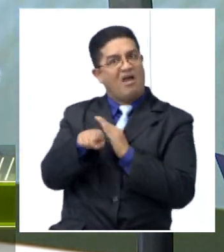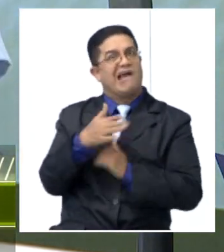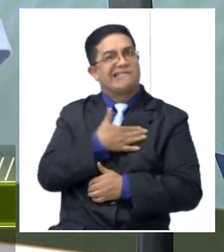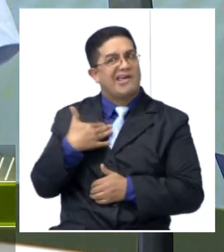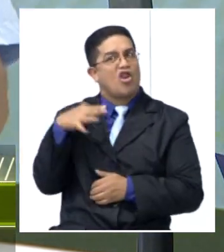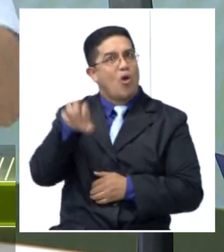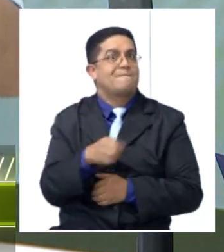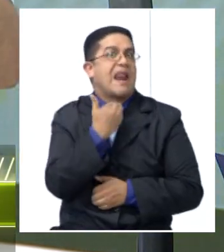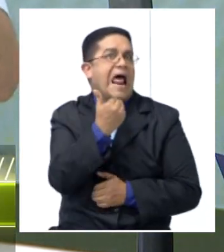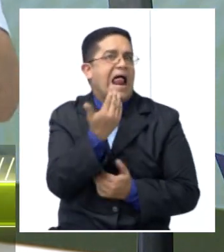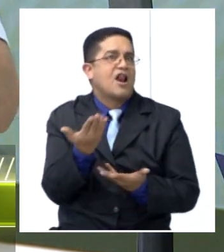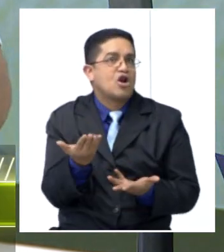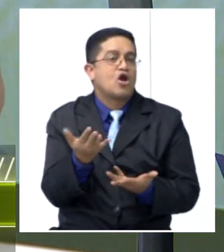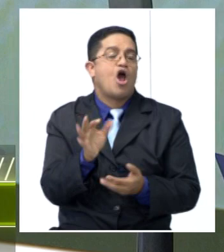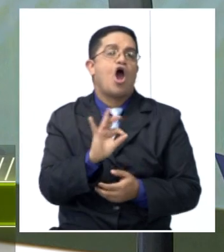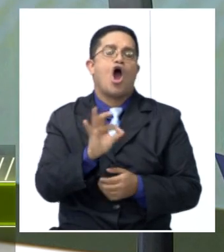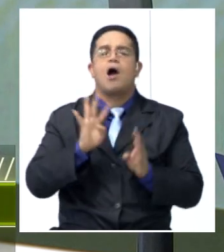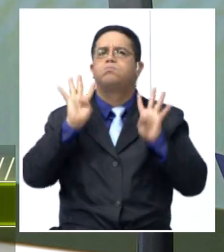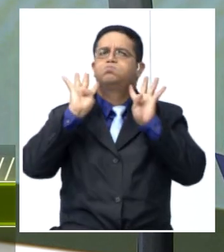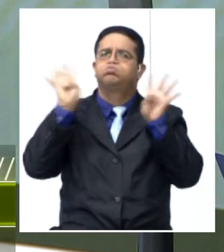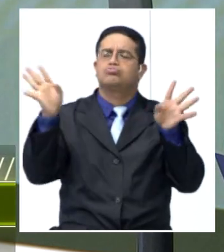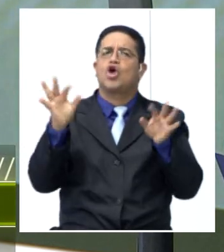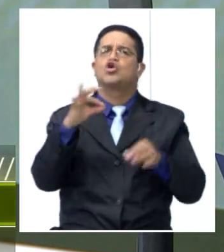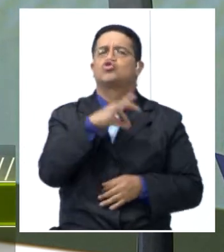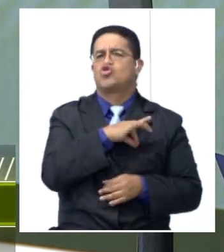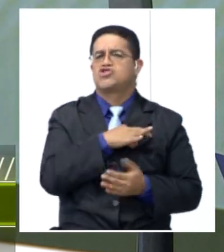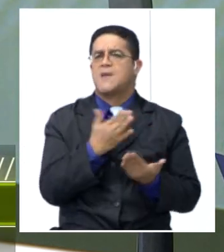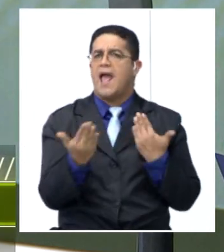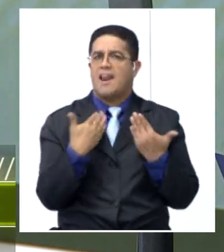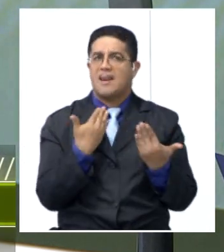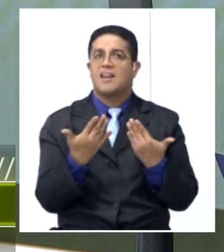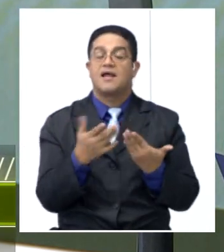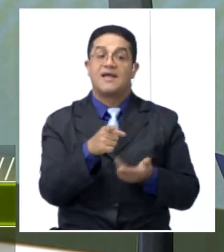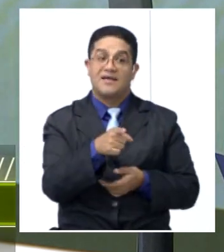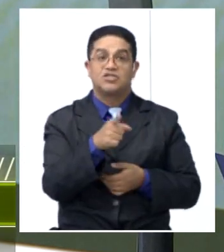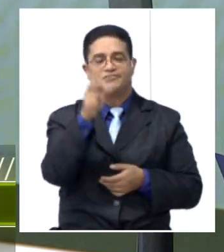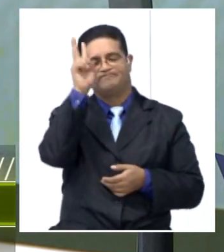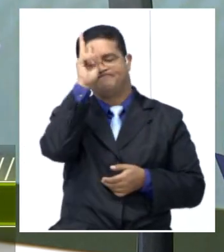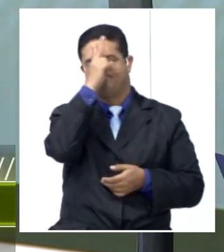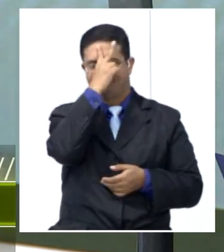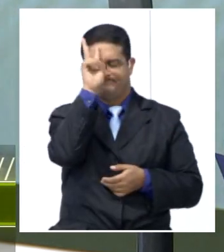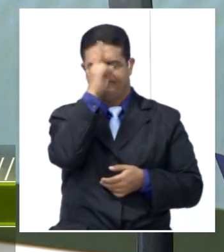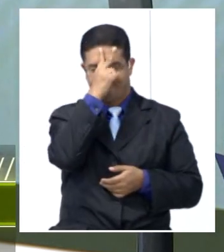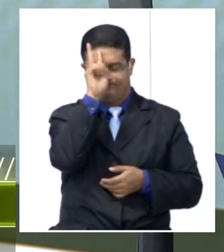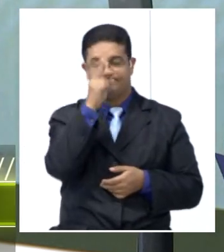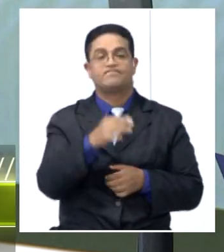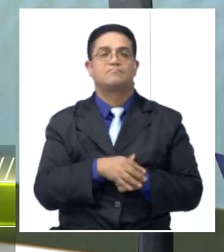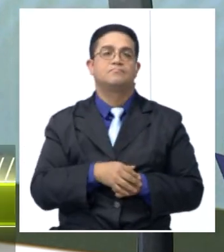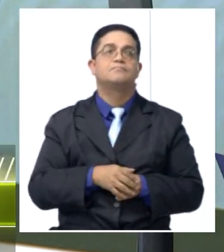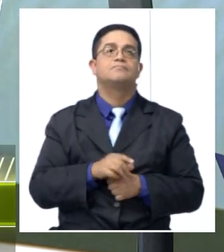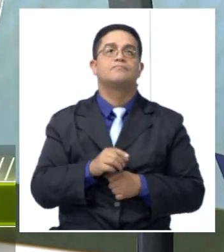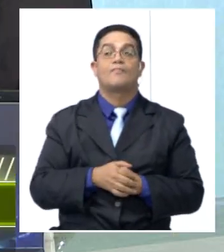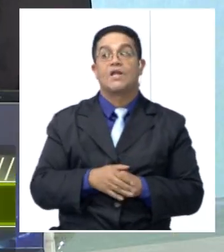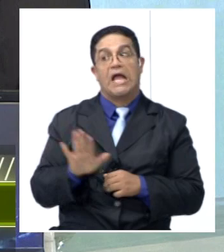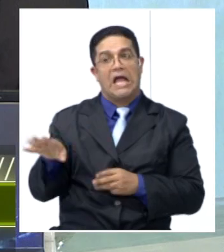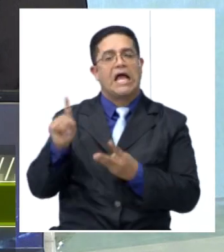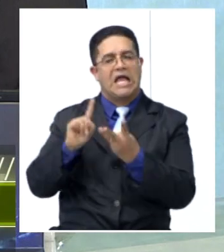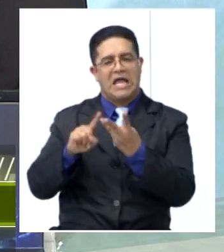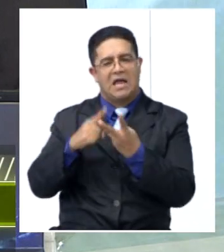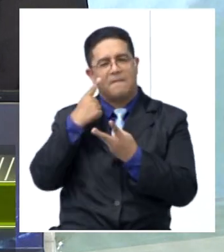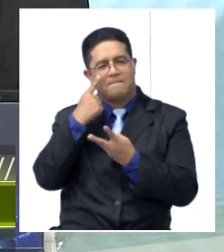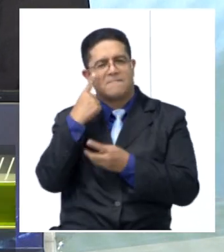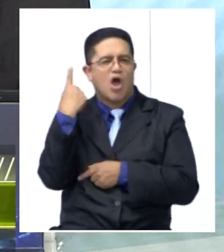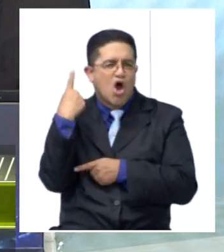¿Ok? Perfecto. O se desinhibe socialmente en algunos casos. Eso es lo que llamamos episodios mixtos, que también lo podemos ver. Vamos a ver nuestro equipo si tiene